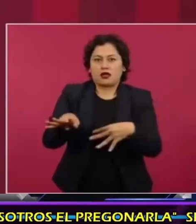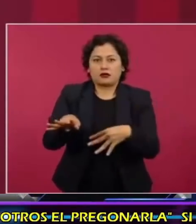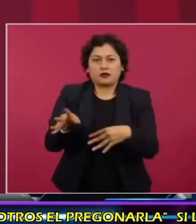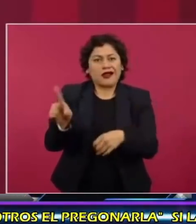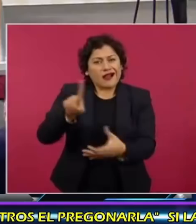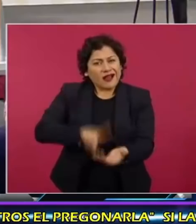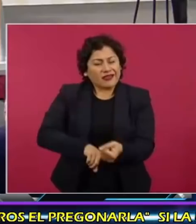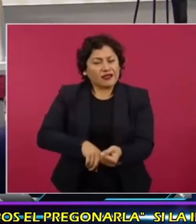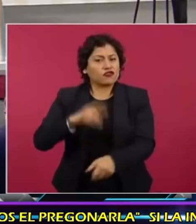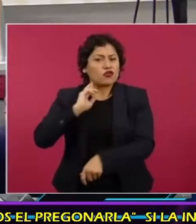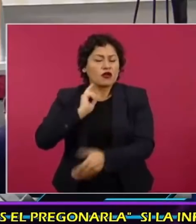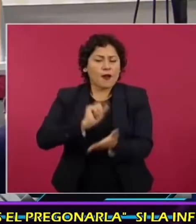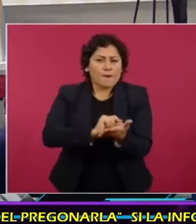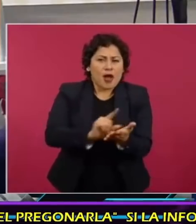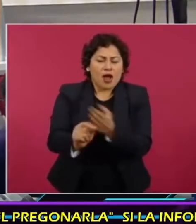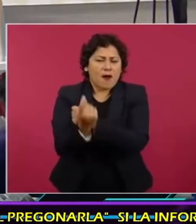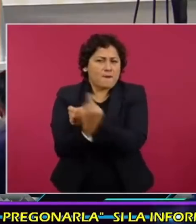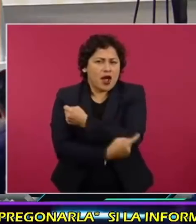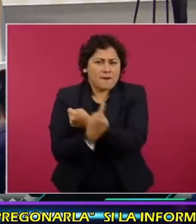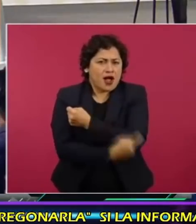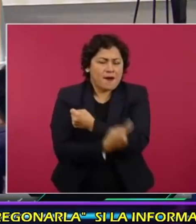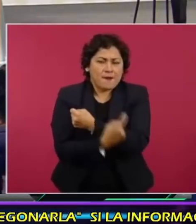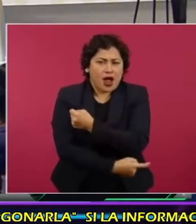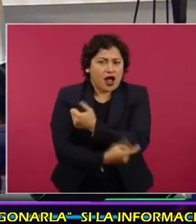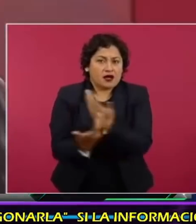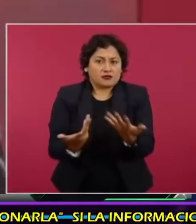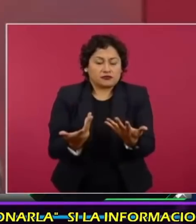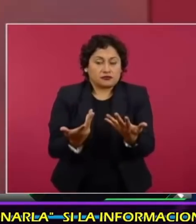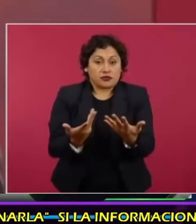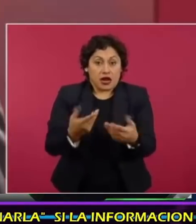y no sólo Tren Topping, nacional, internacional.